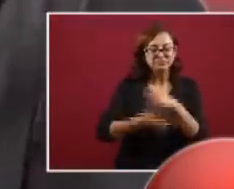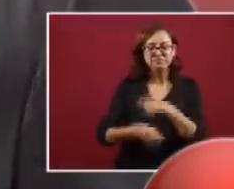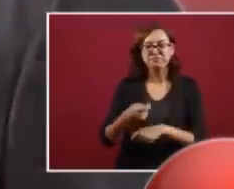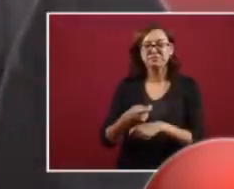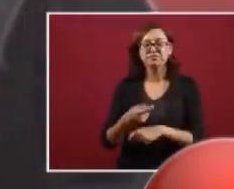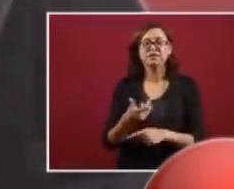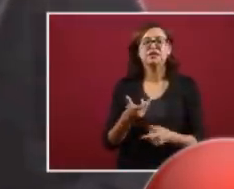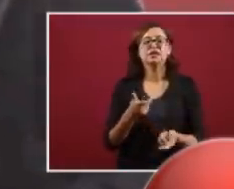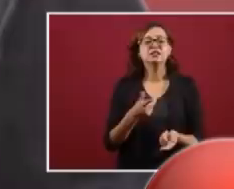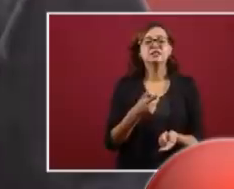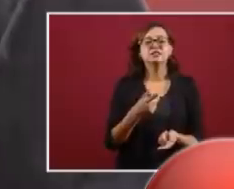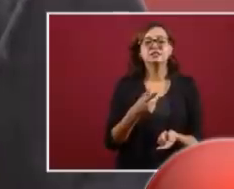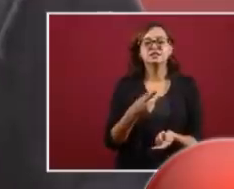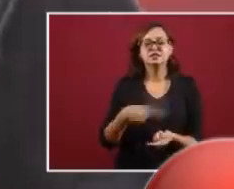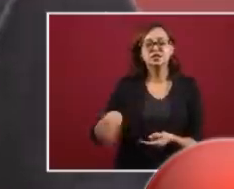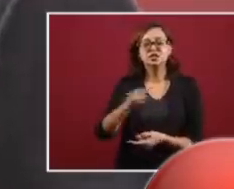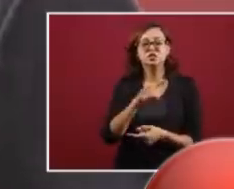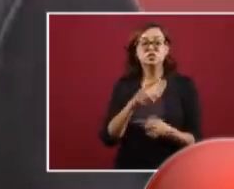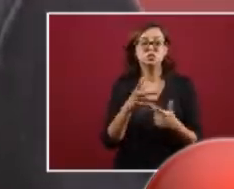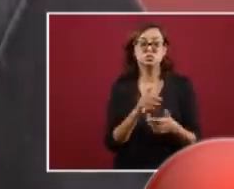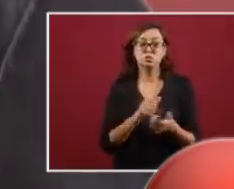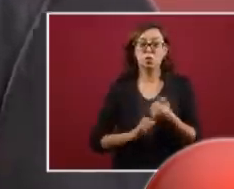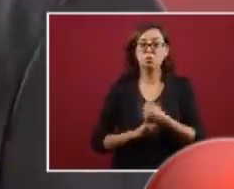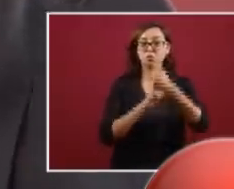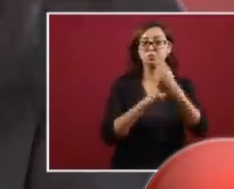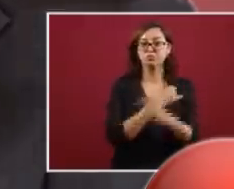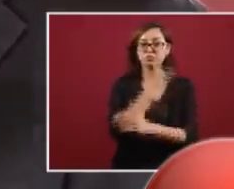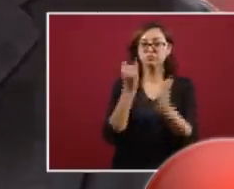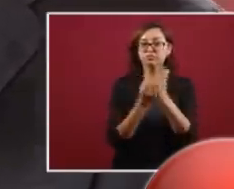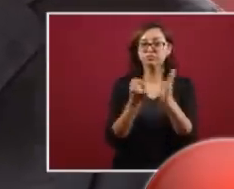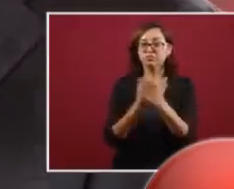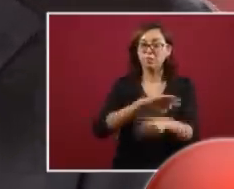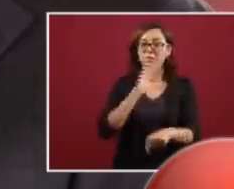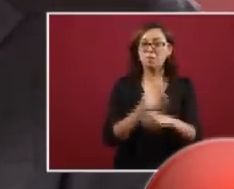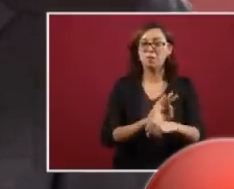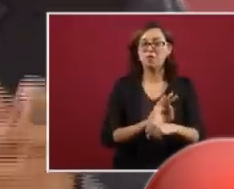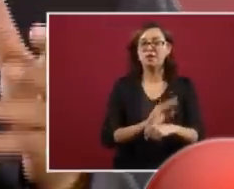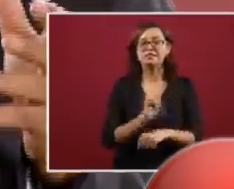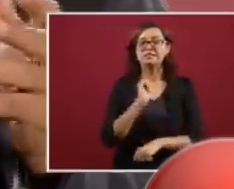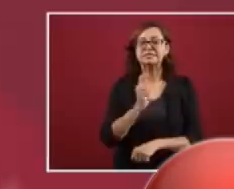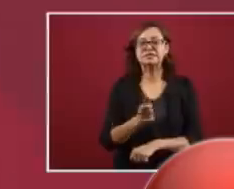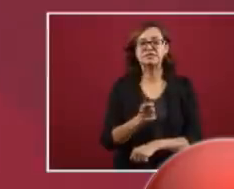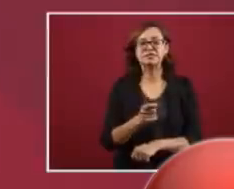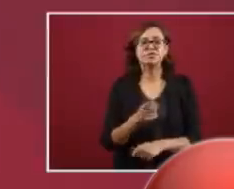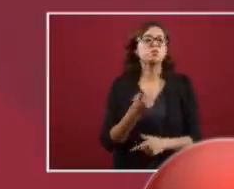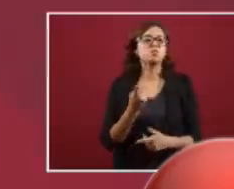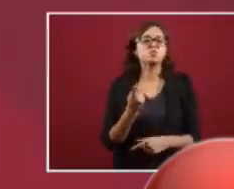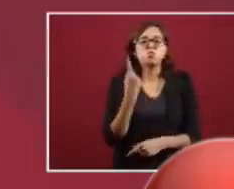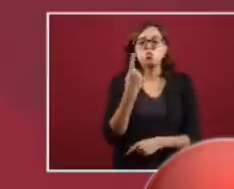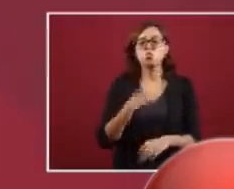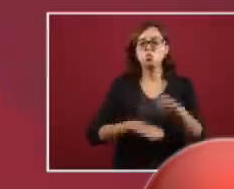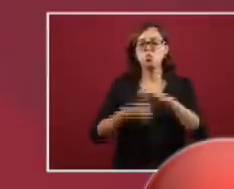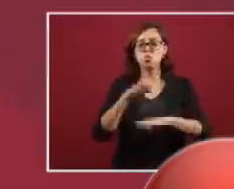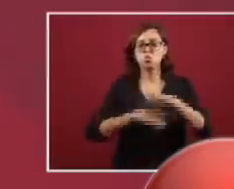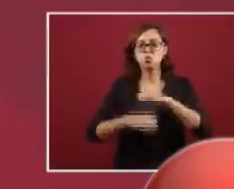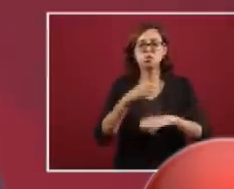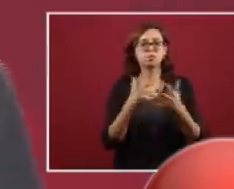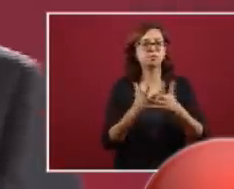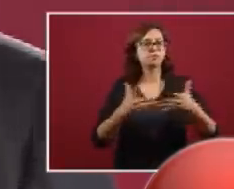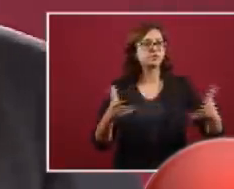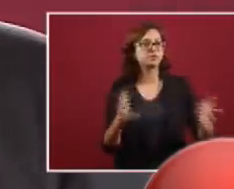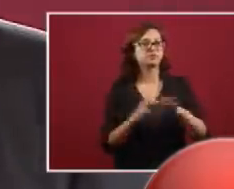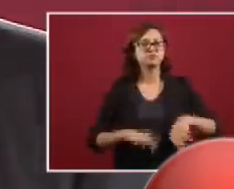la llamada consolidación fiscal, por ejemplo, en donde una empresa